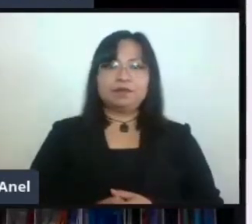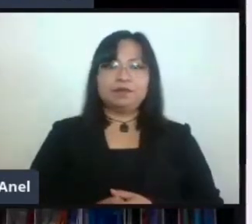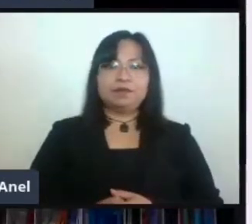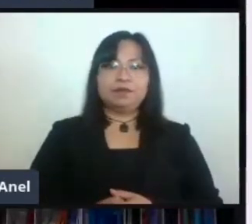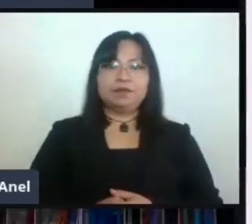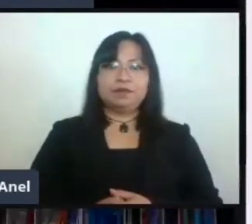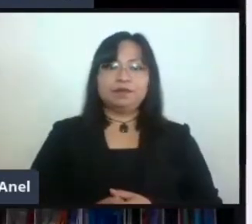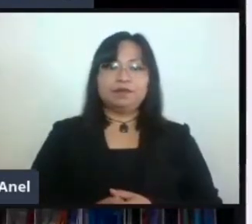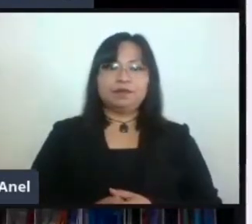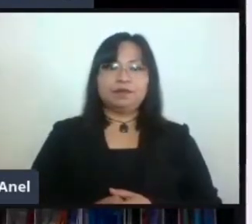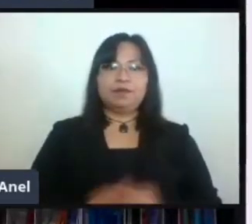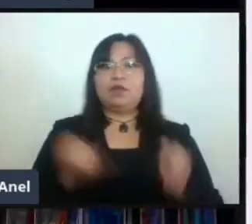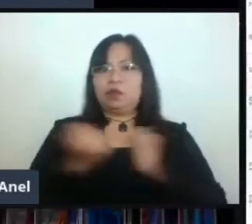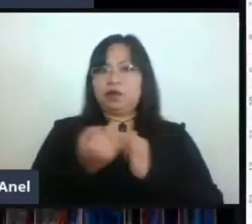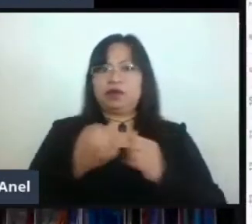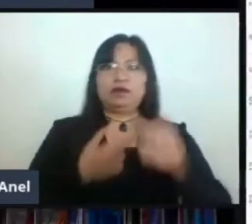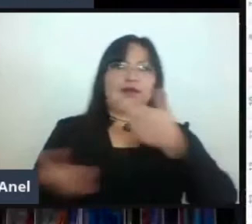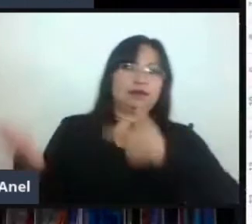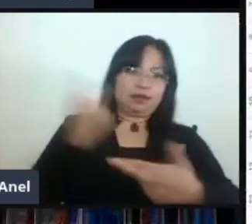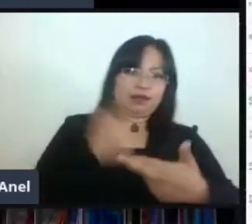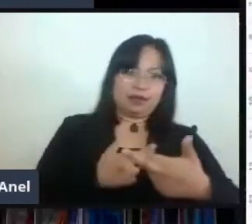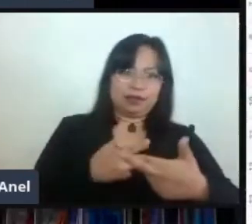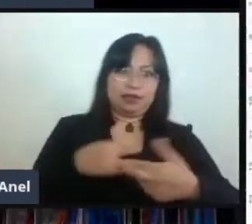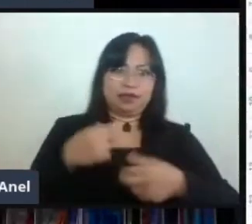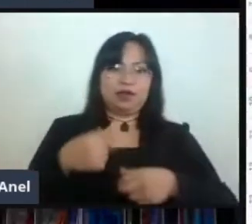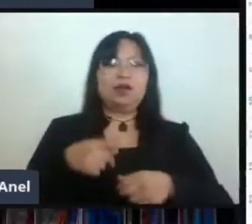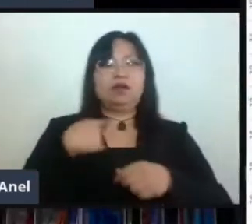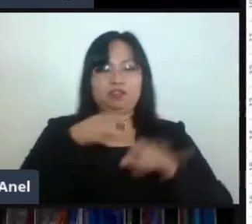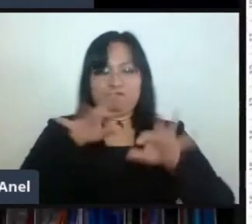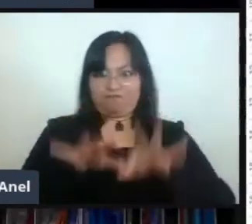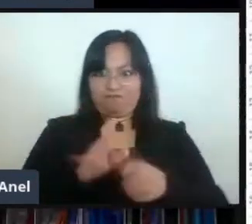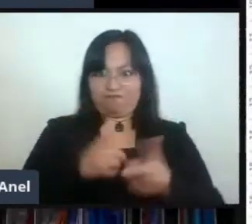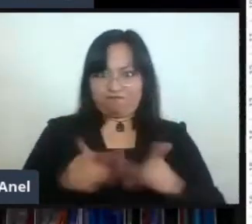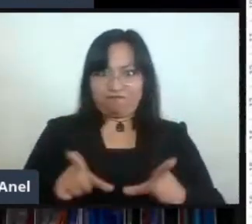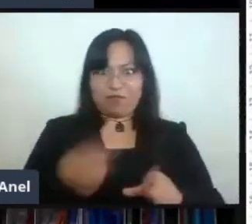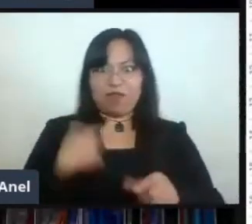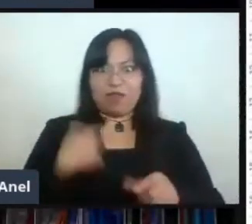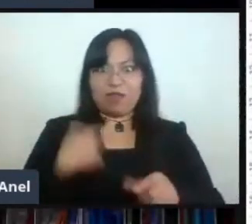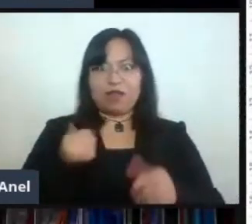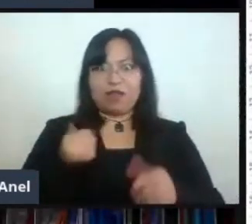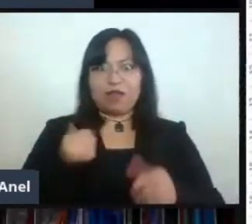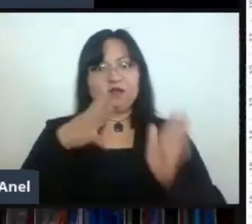Uh-huh. ¿Sí? Y vamos a ver de qué se trata. Aquí